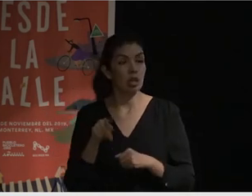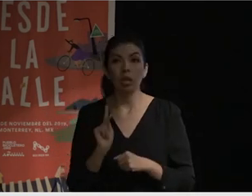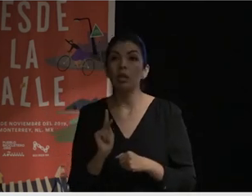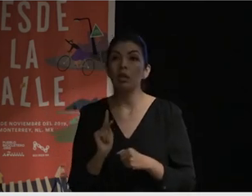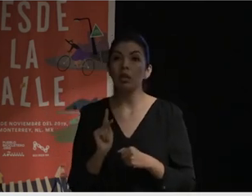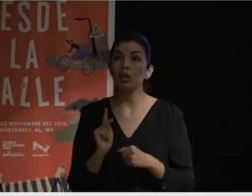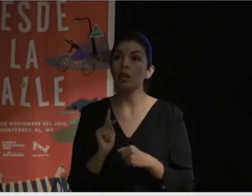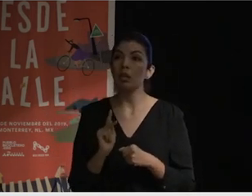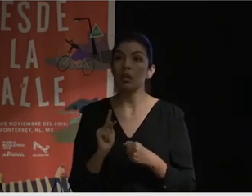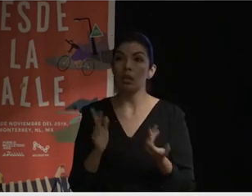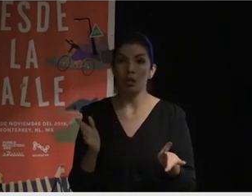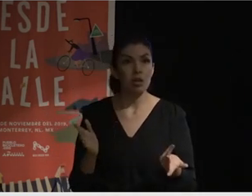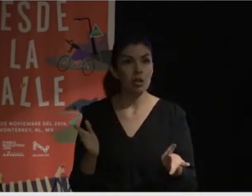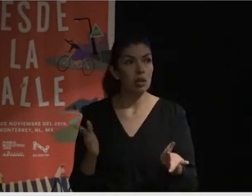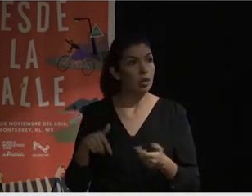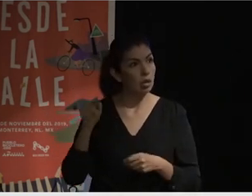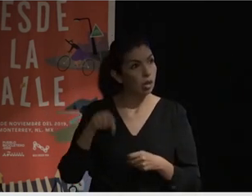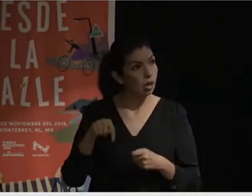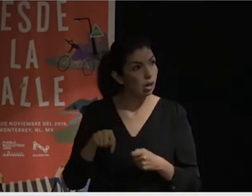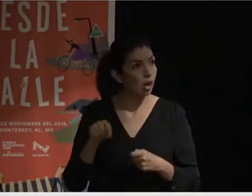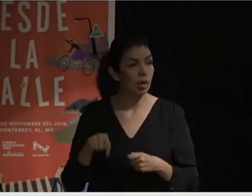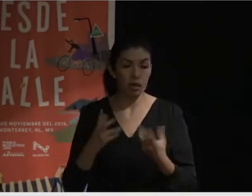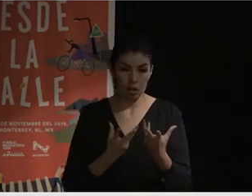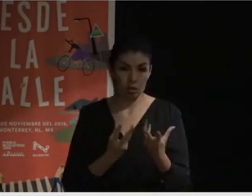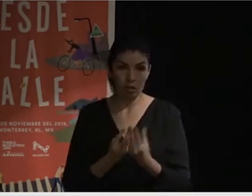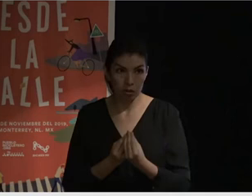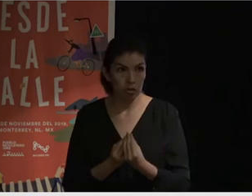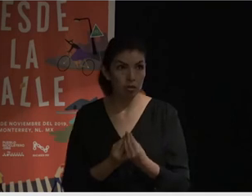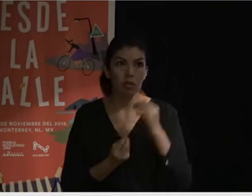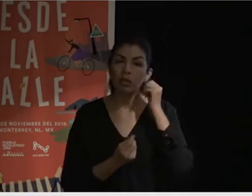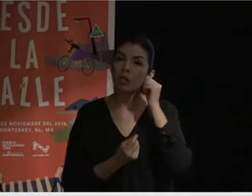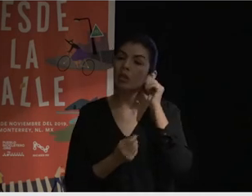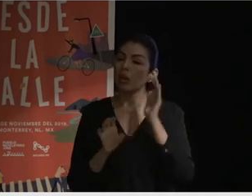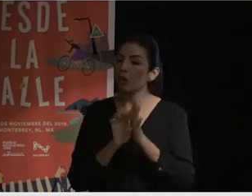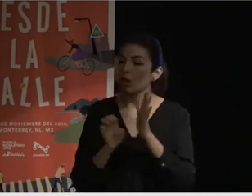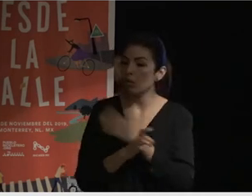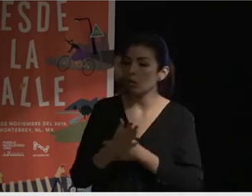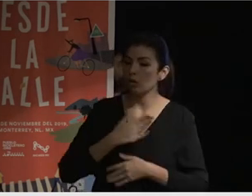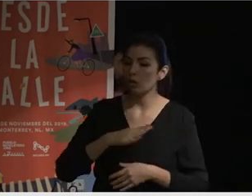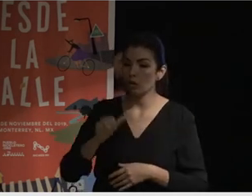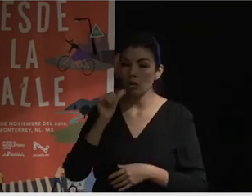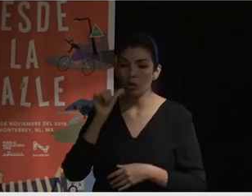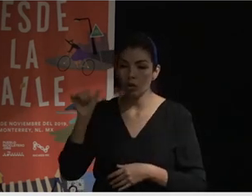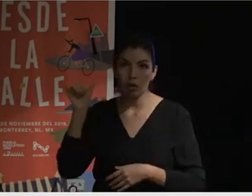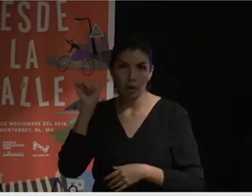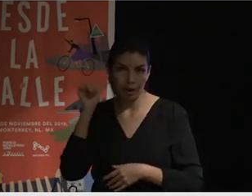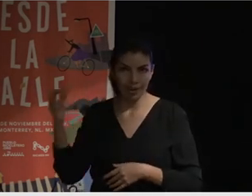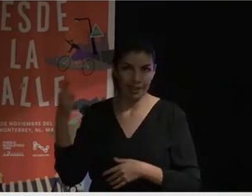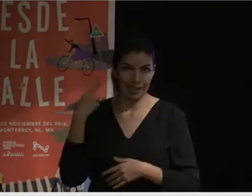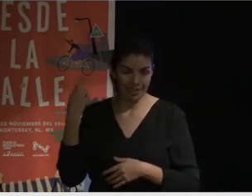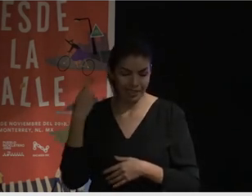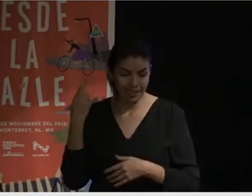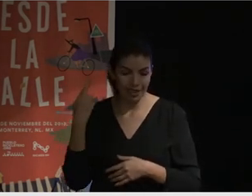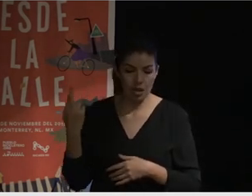sea, no está ahí afuera consumiendo un montón de cosas que ayer escuché en la radio. Sí, es el Buen Fin. Ayer escuché